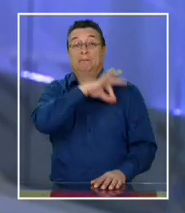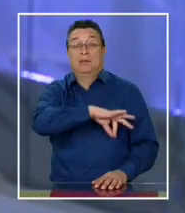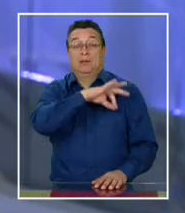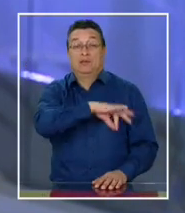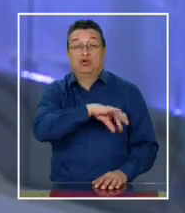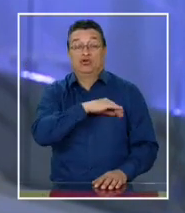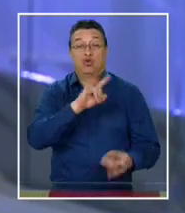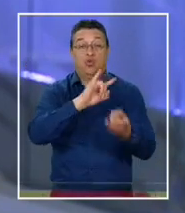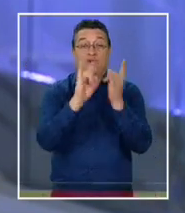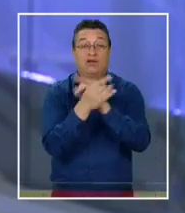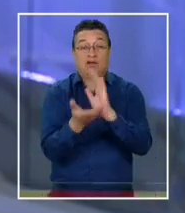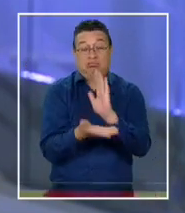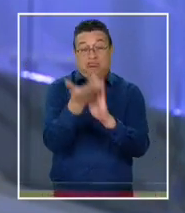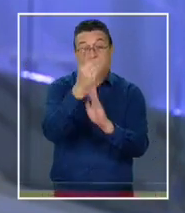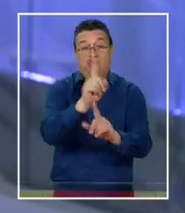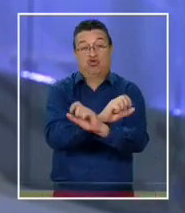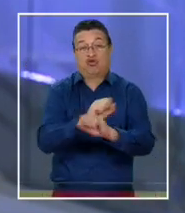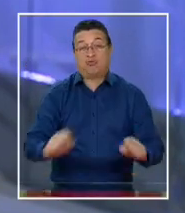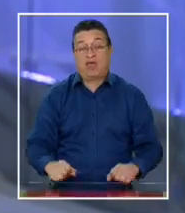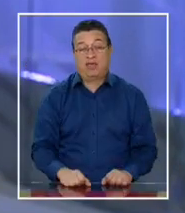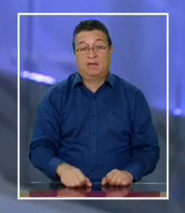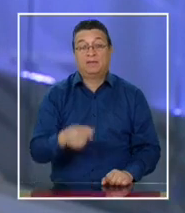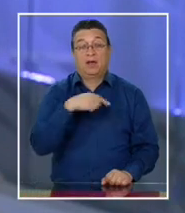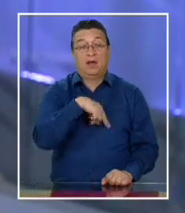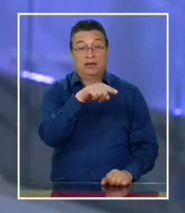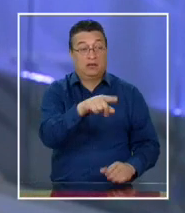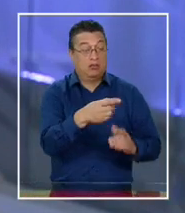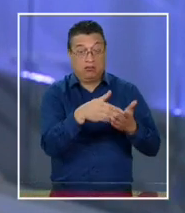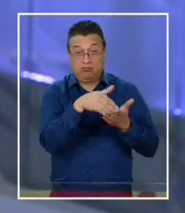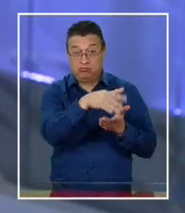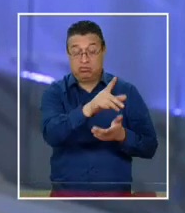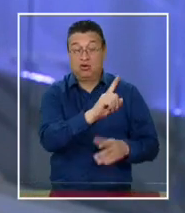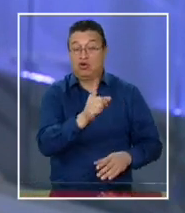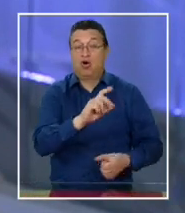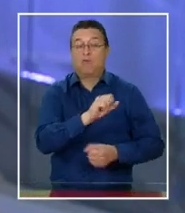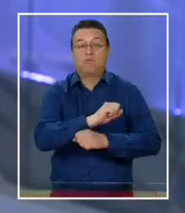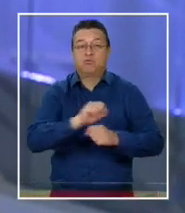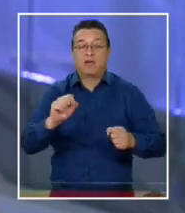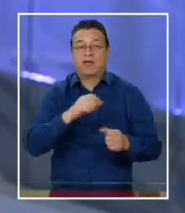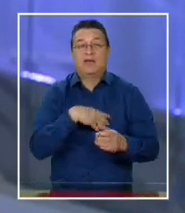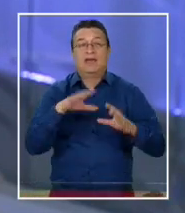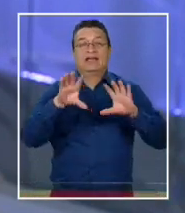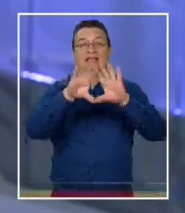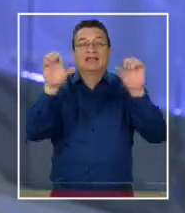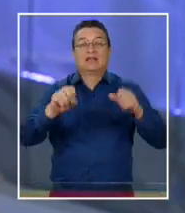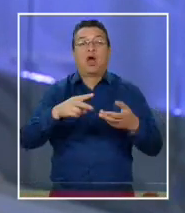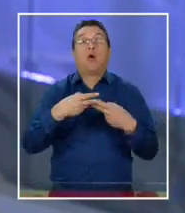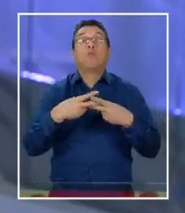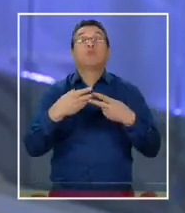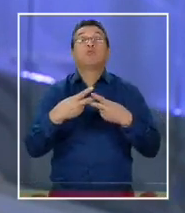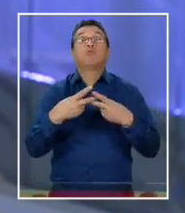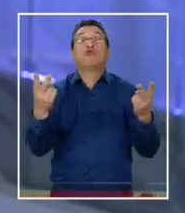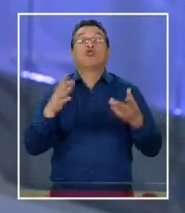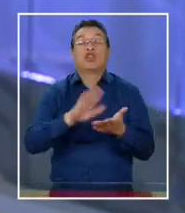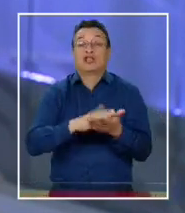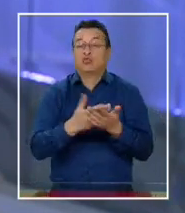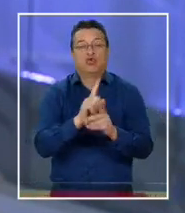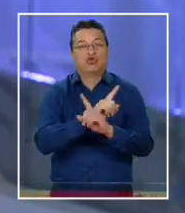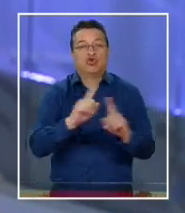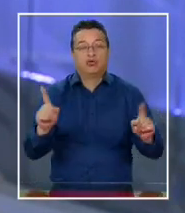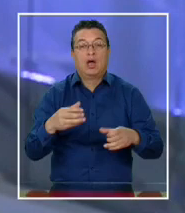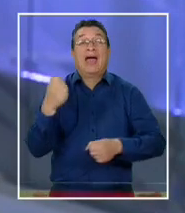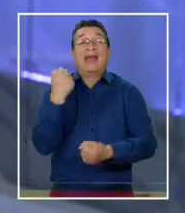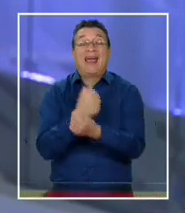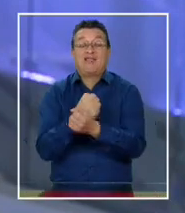universal con esta alza se inviabiliza la posibilidad de fortalecer el sistema Público de salud se hace difícil aumentar